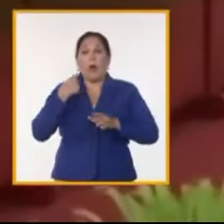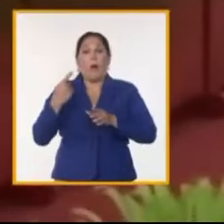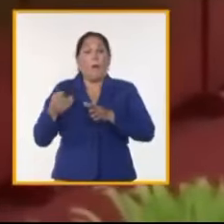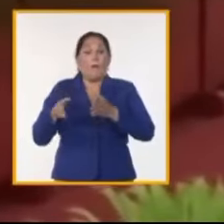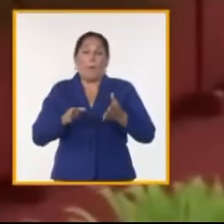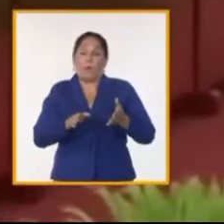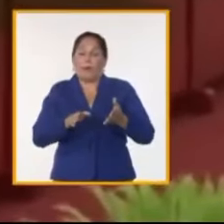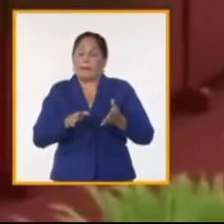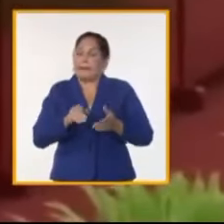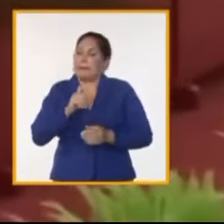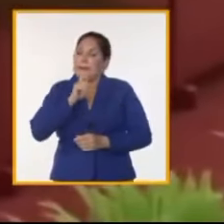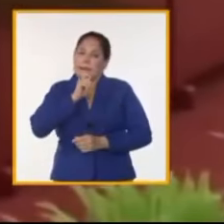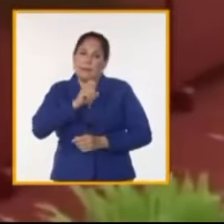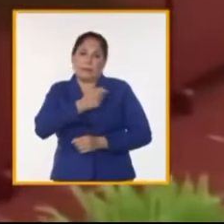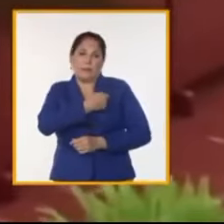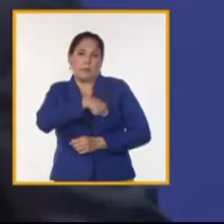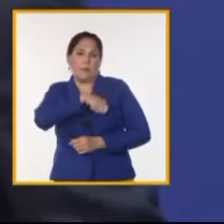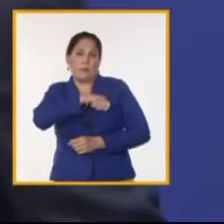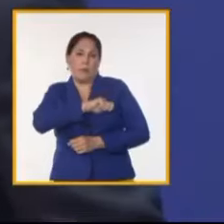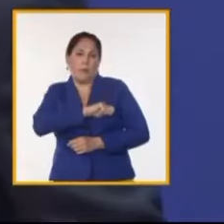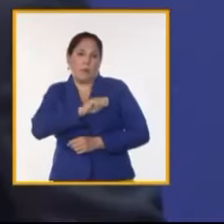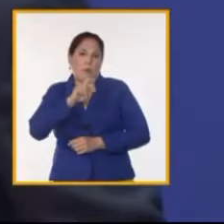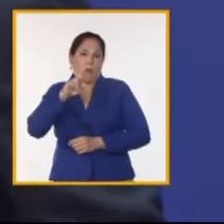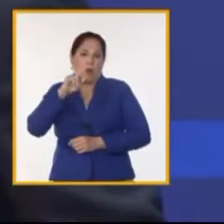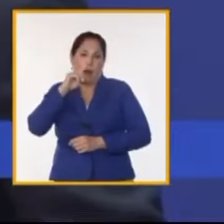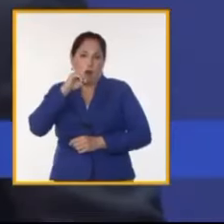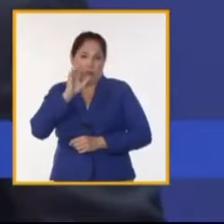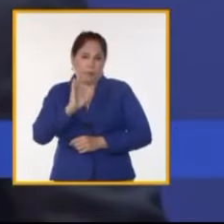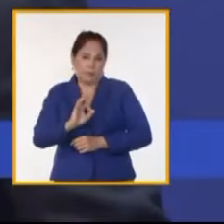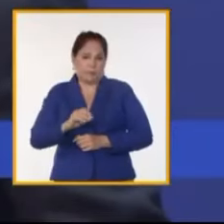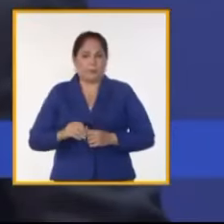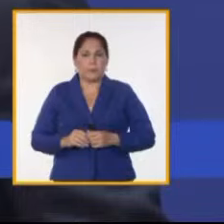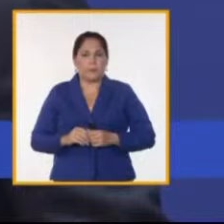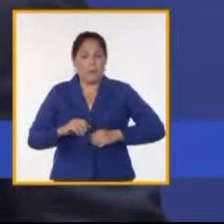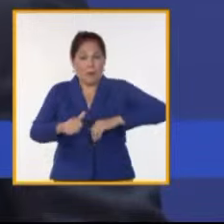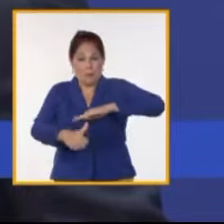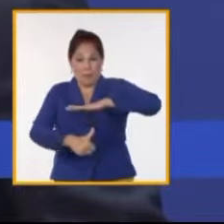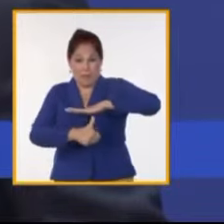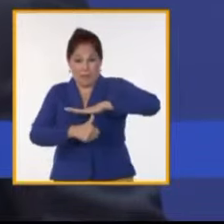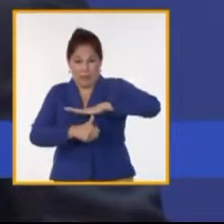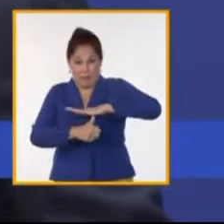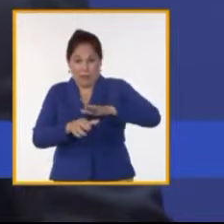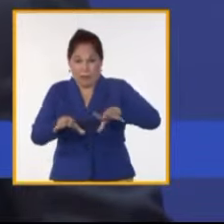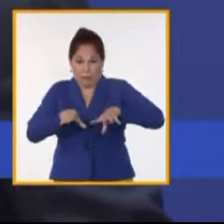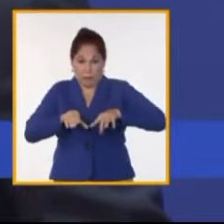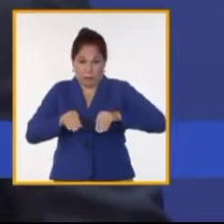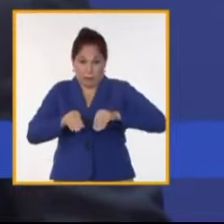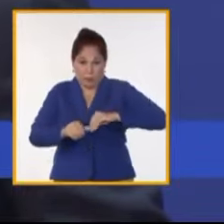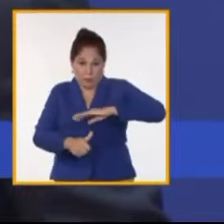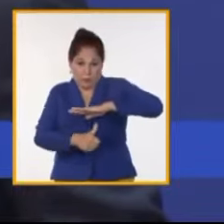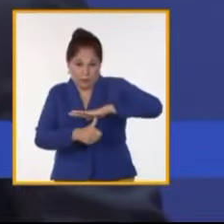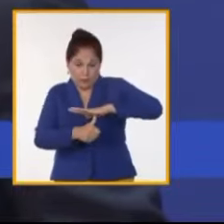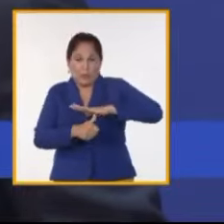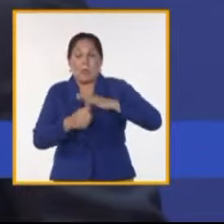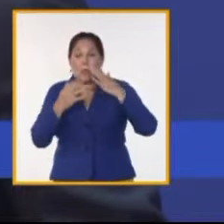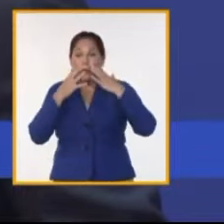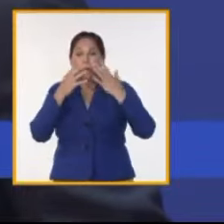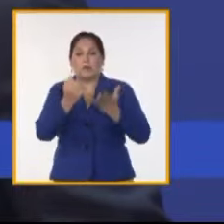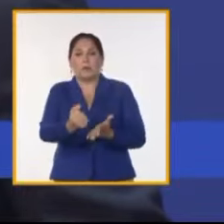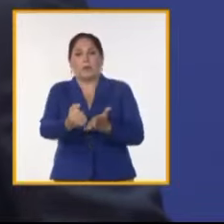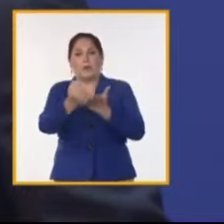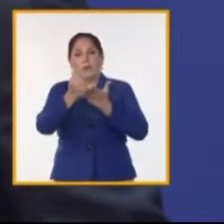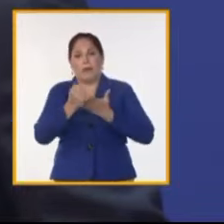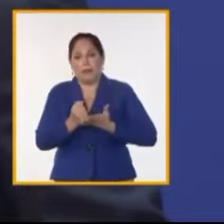gran pérdida para el pueblo iraní desde que el presidente Ibrahim Rey se asumió el cargo ha hecho importantes contribuciones al